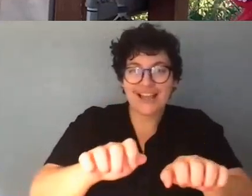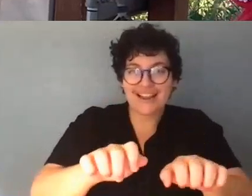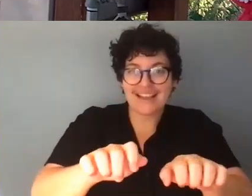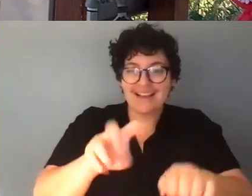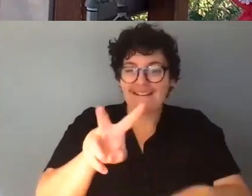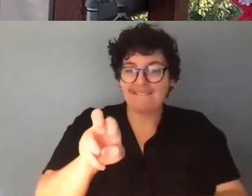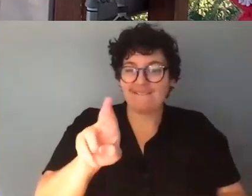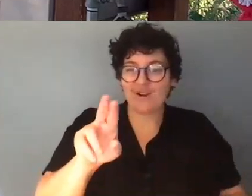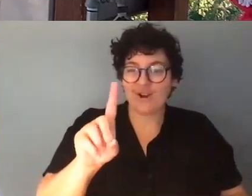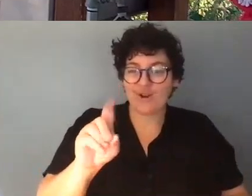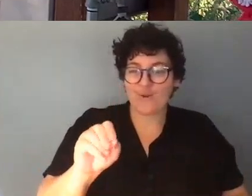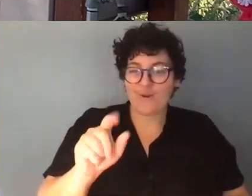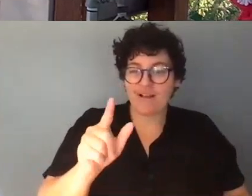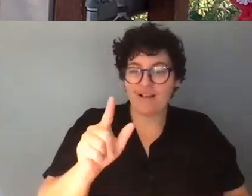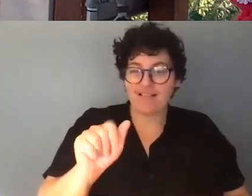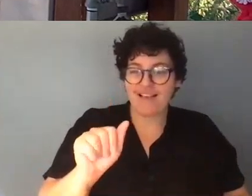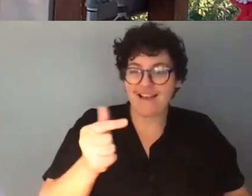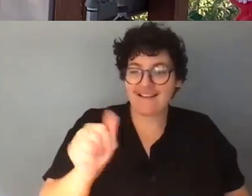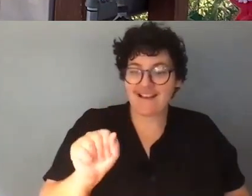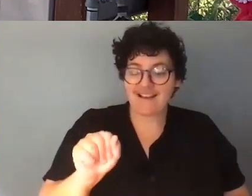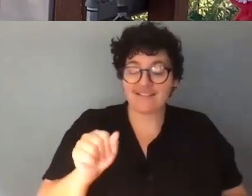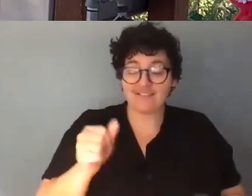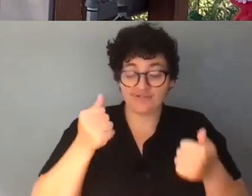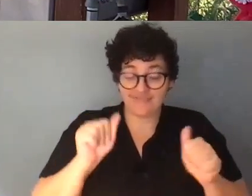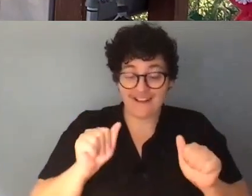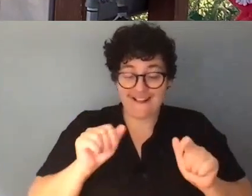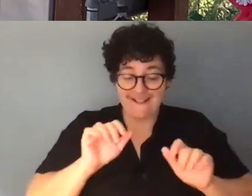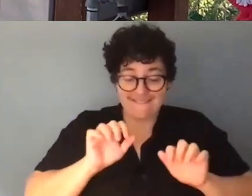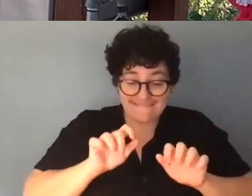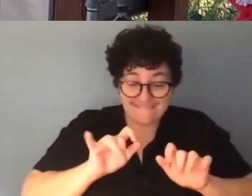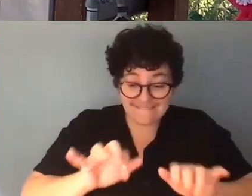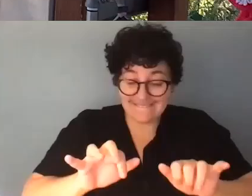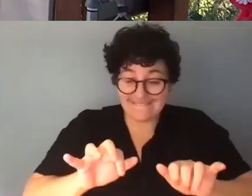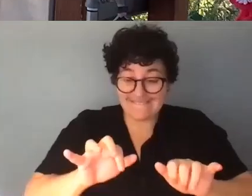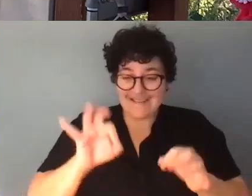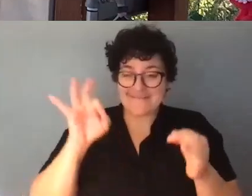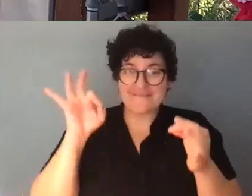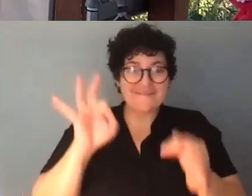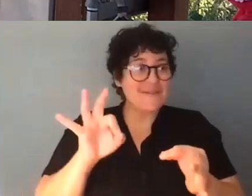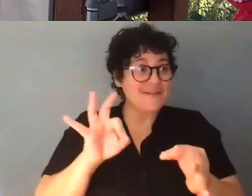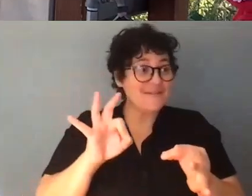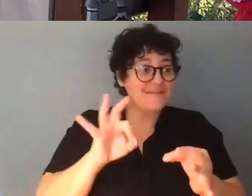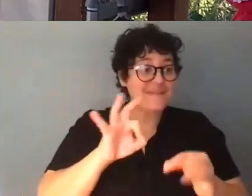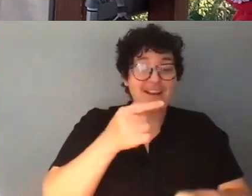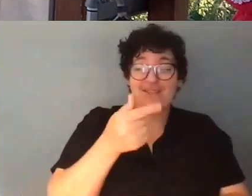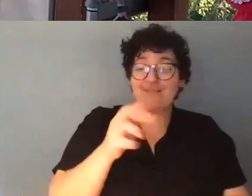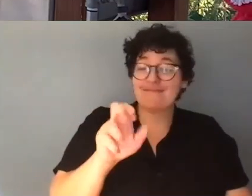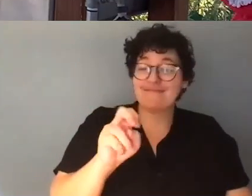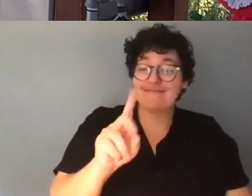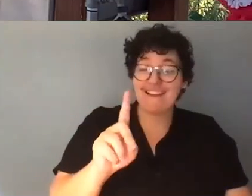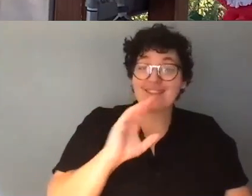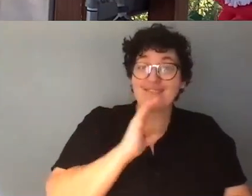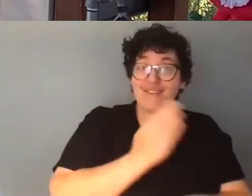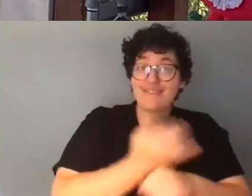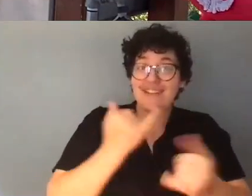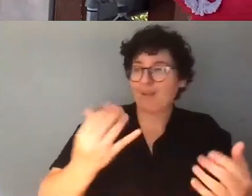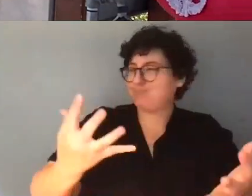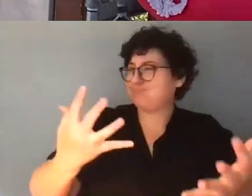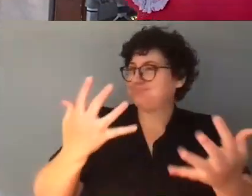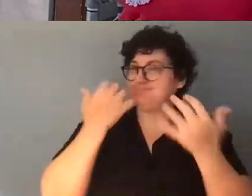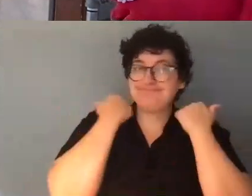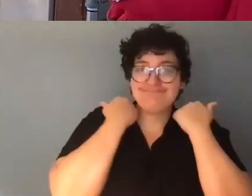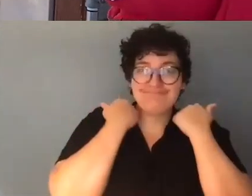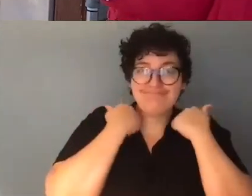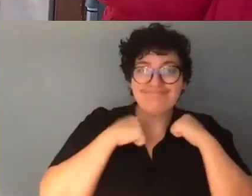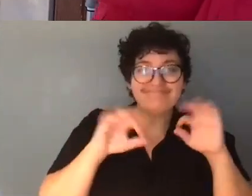experimentar con las enchiladas, con verdolagas, la nieta se lo consume todo. Dale.